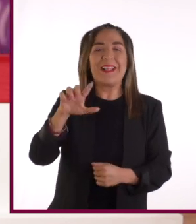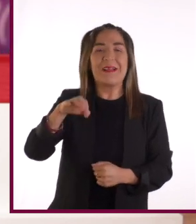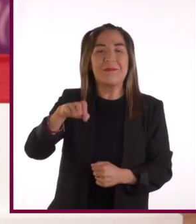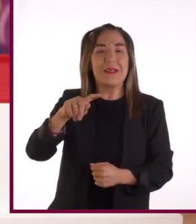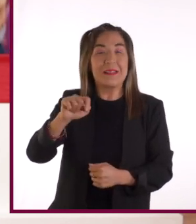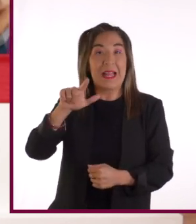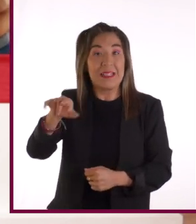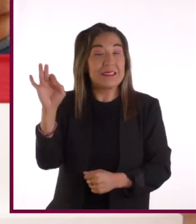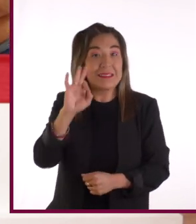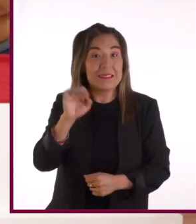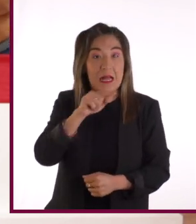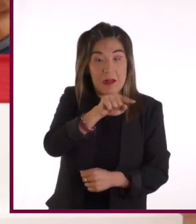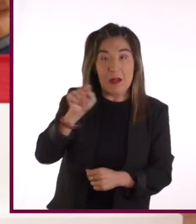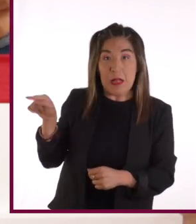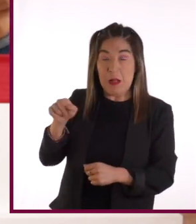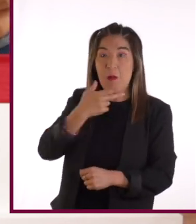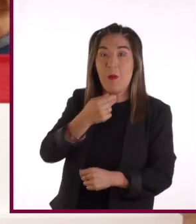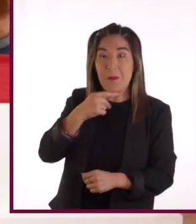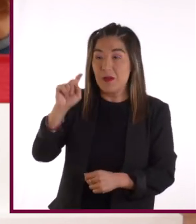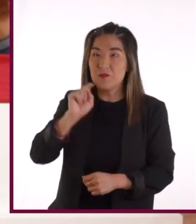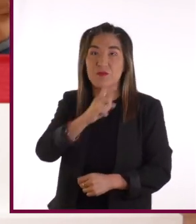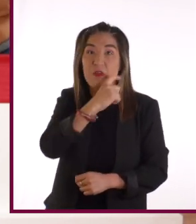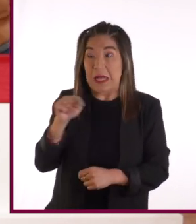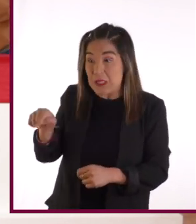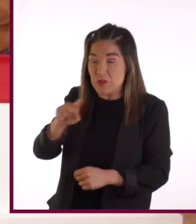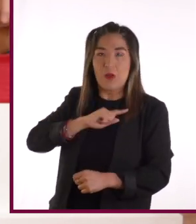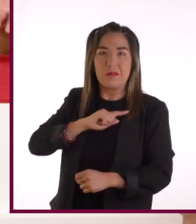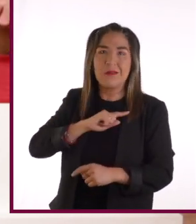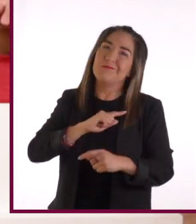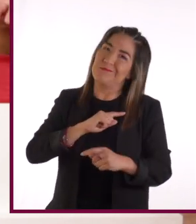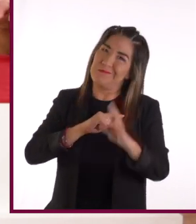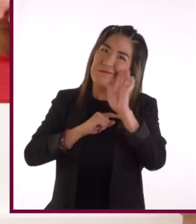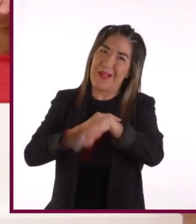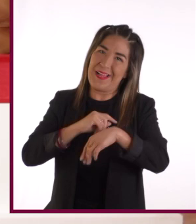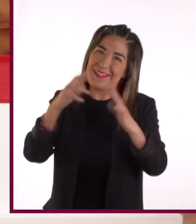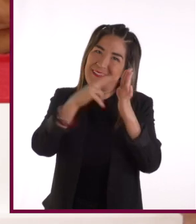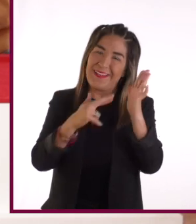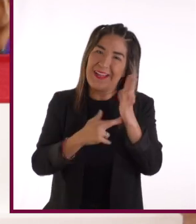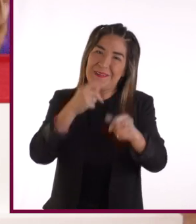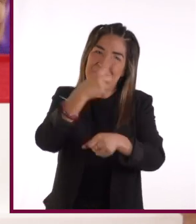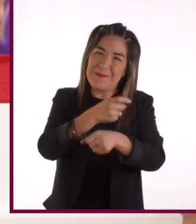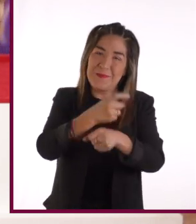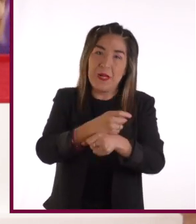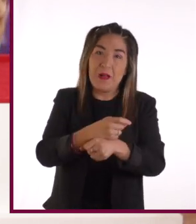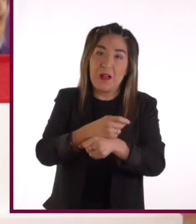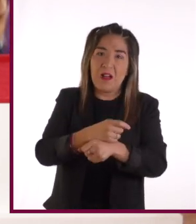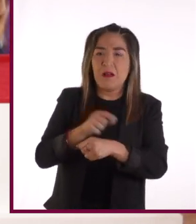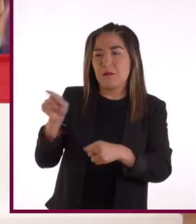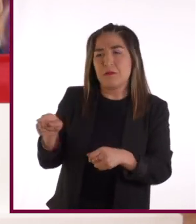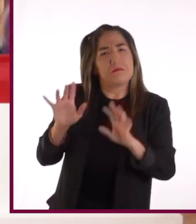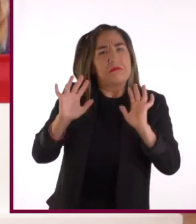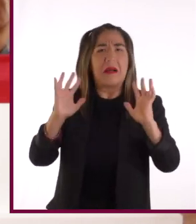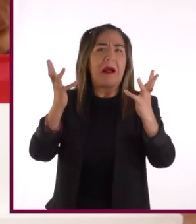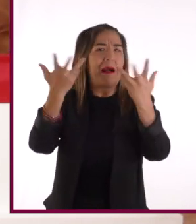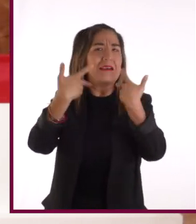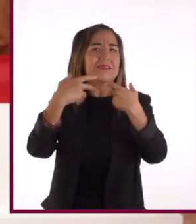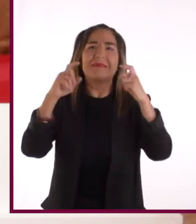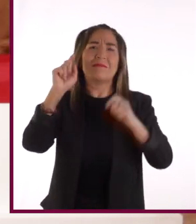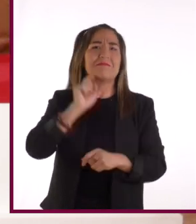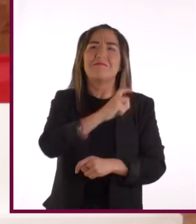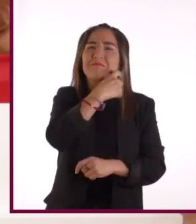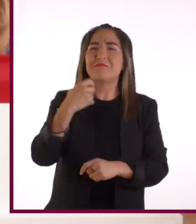Elemental, Dimara. Si el barbero se rasura a sí mismo, viola la primera regla. Pero entonces el barbero podría no